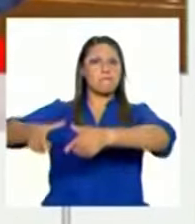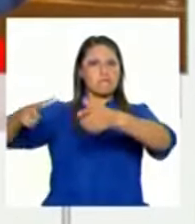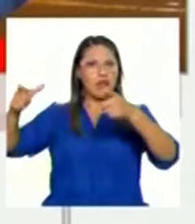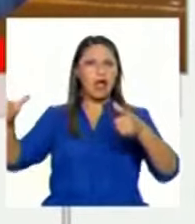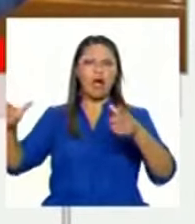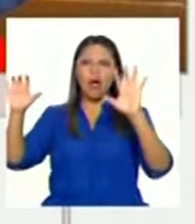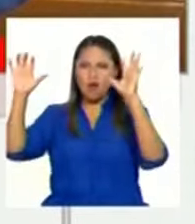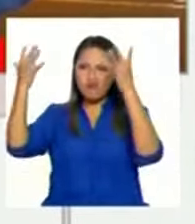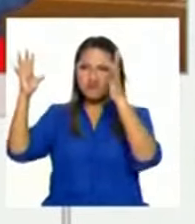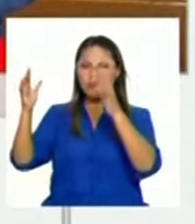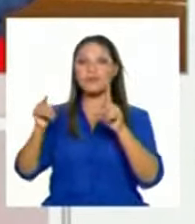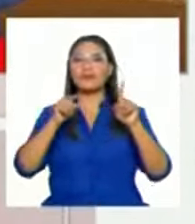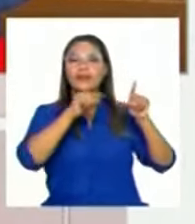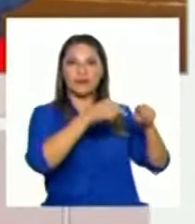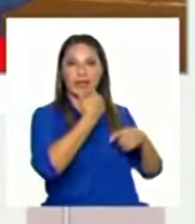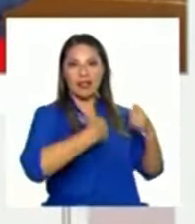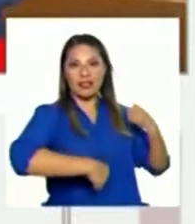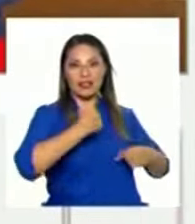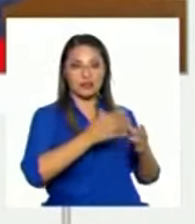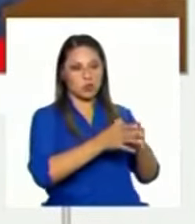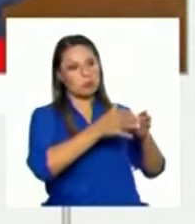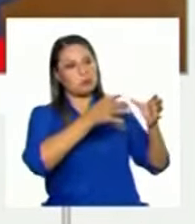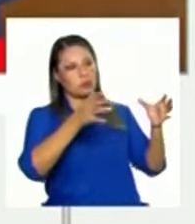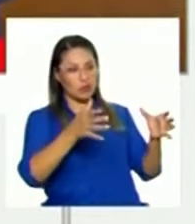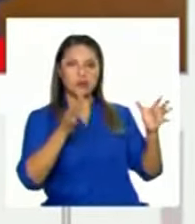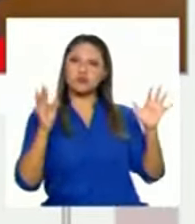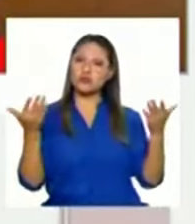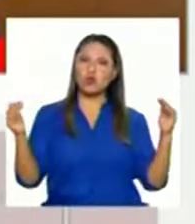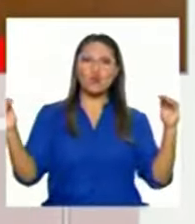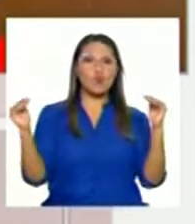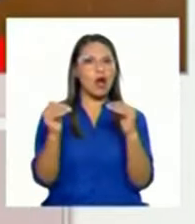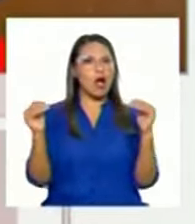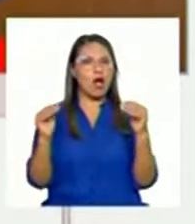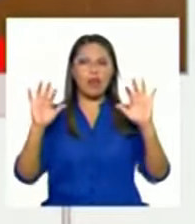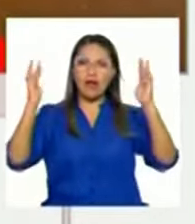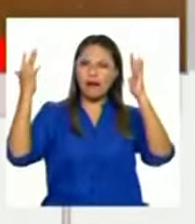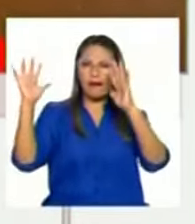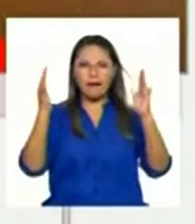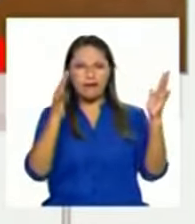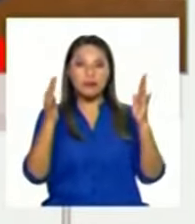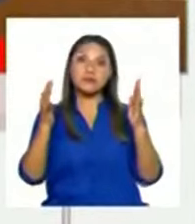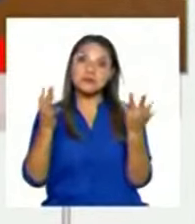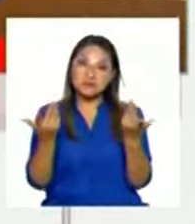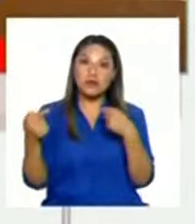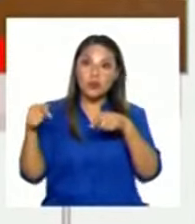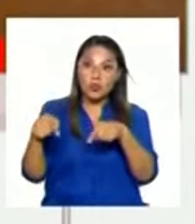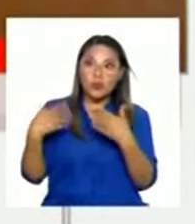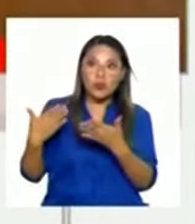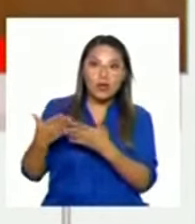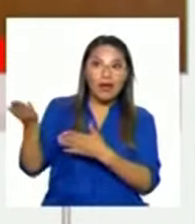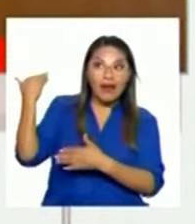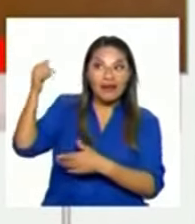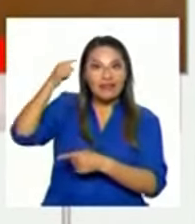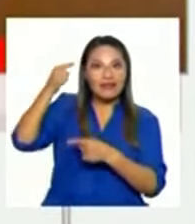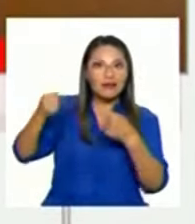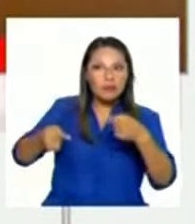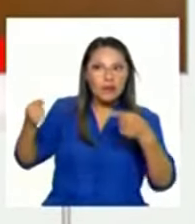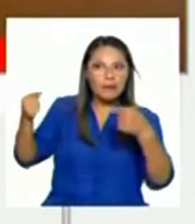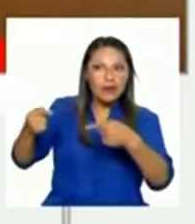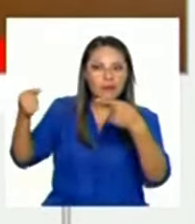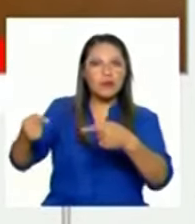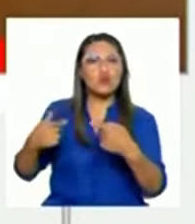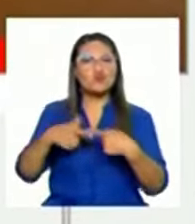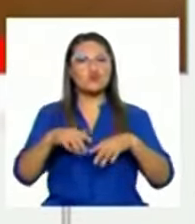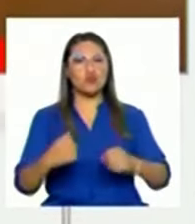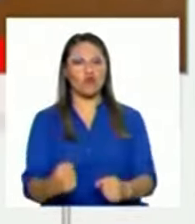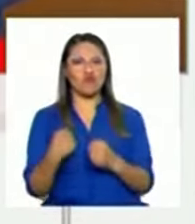lógicamente, ¿no? Pero Chancas, que está como inquilino en la primera división del fútbol peruano este año, genera mucha atención. De hecho, cuando jugó con Sporting Cristal en el Estadio Nacional, la